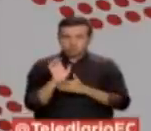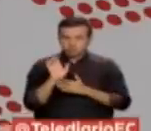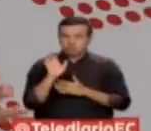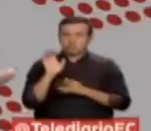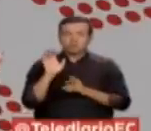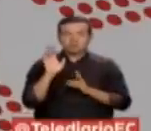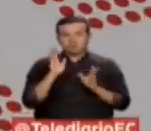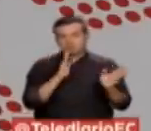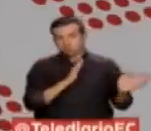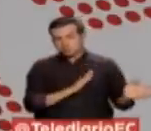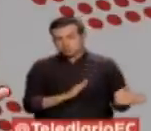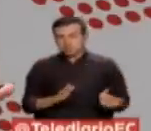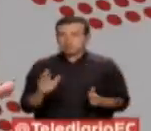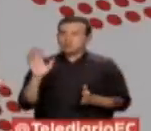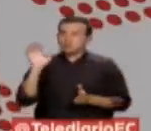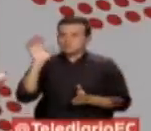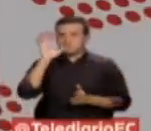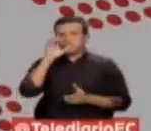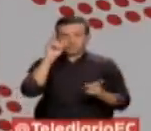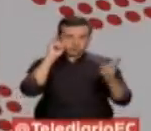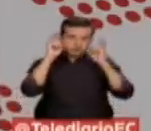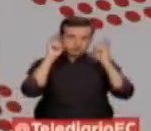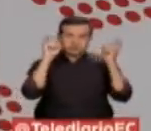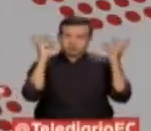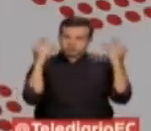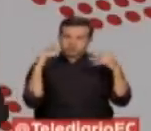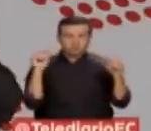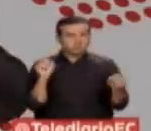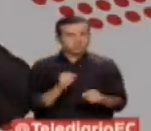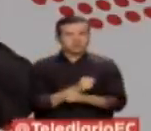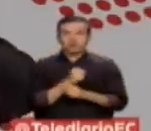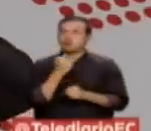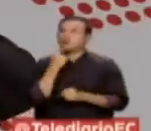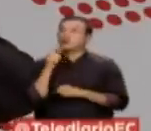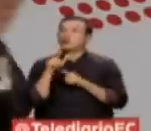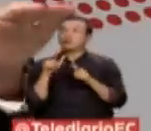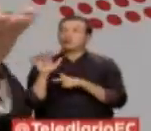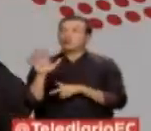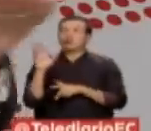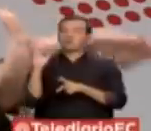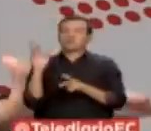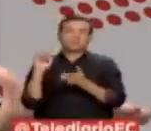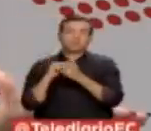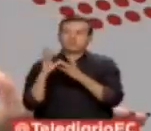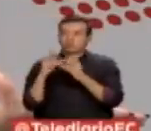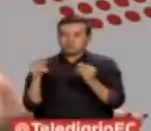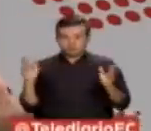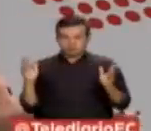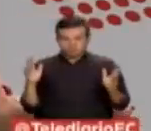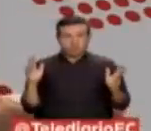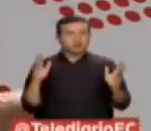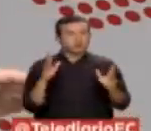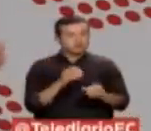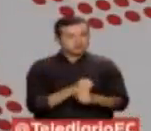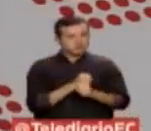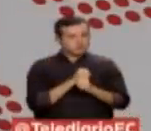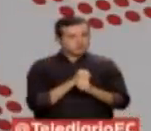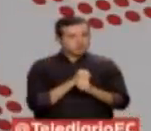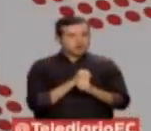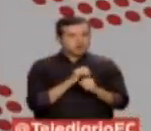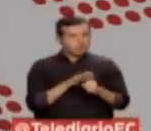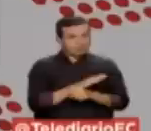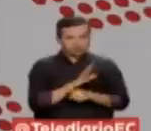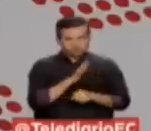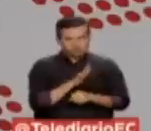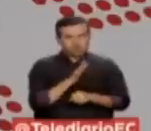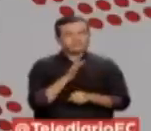tema eh bastante controlado no es posible que yo le diga hay lugares en donde no pasa nada Eso no es verdad en materia de seguridad pero por